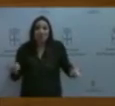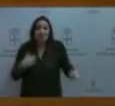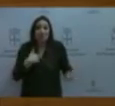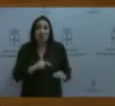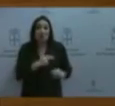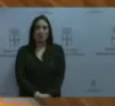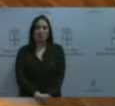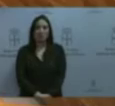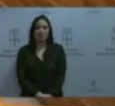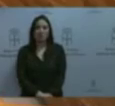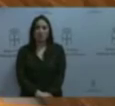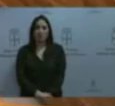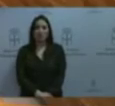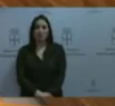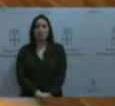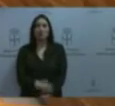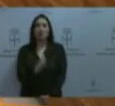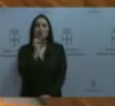más. Bien.